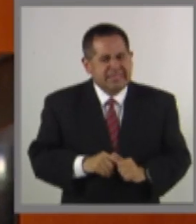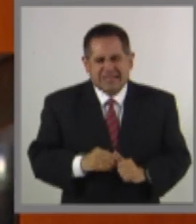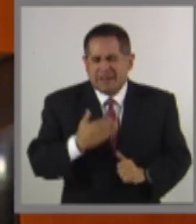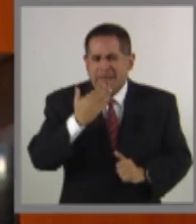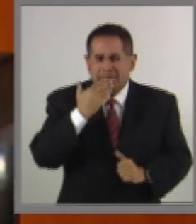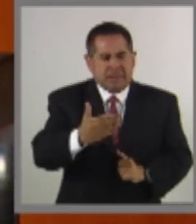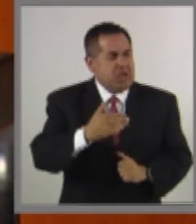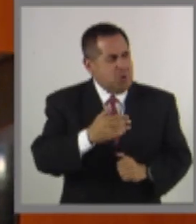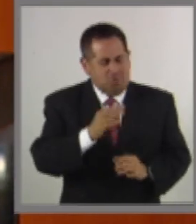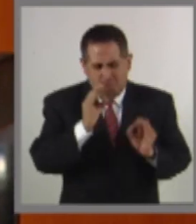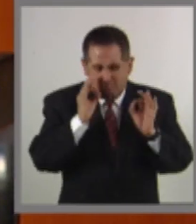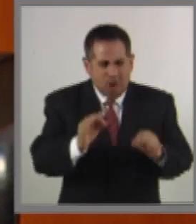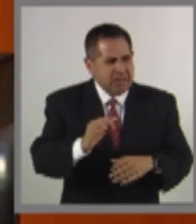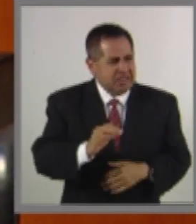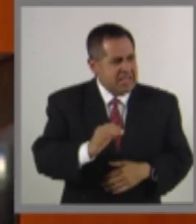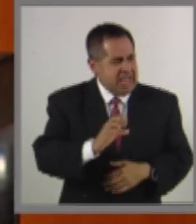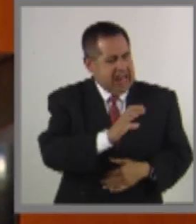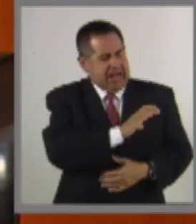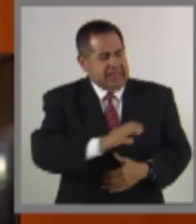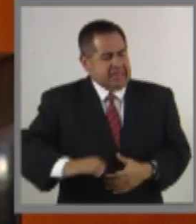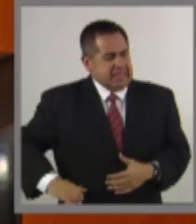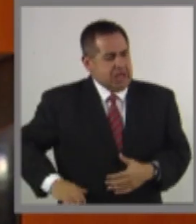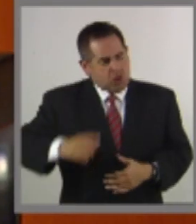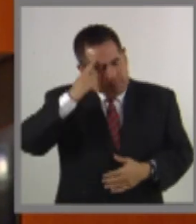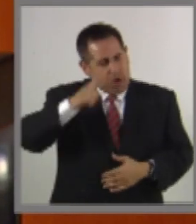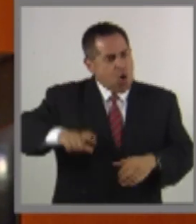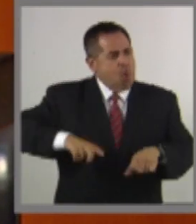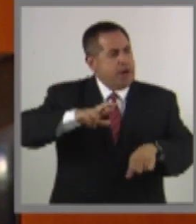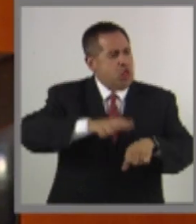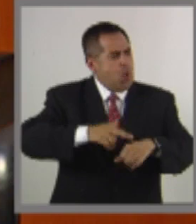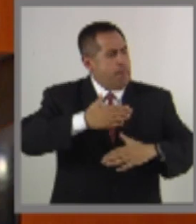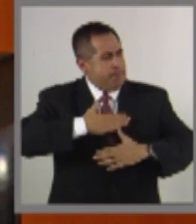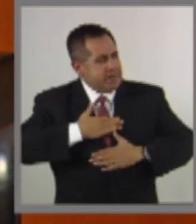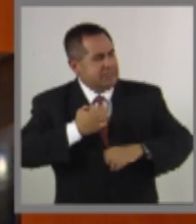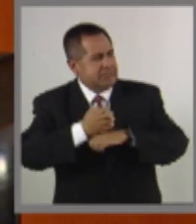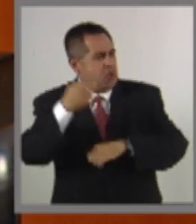excelente candidato a gobernador de mi estado, el estado de Puebla.